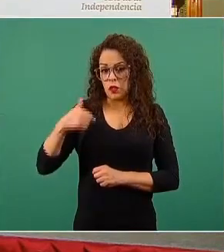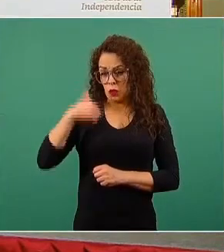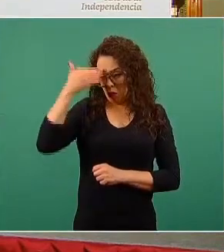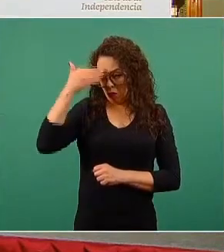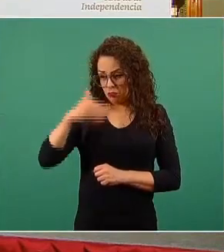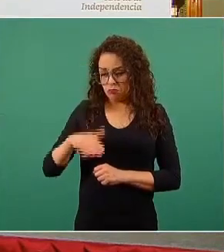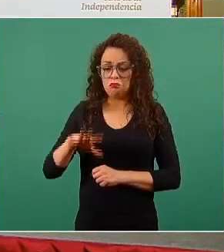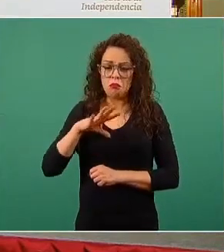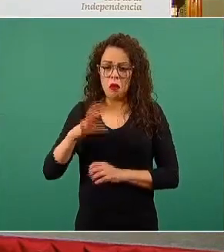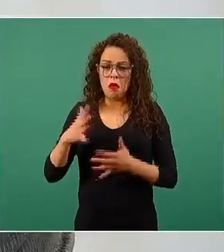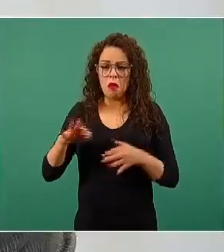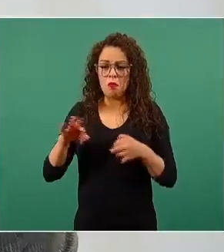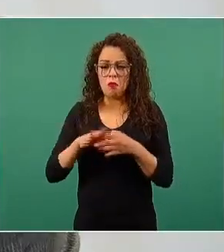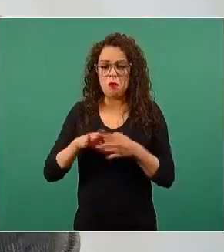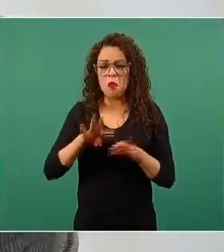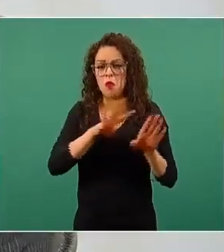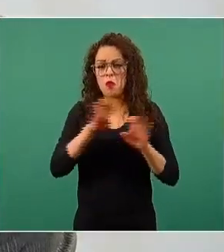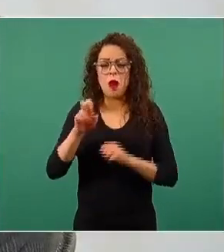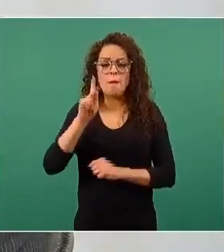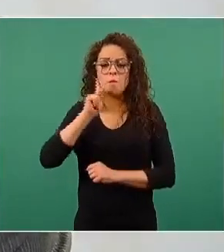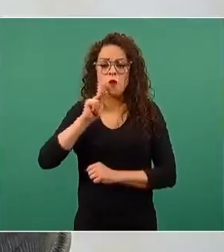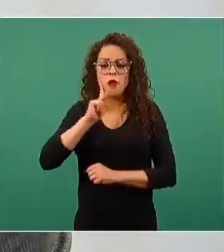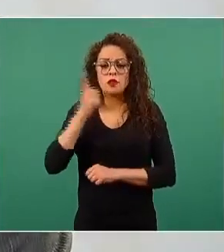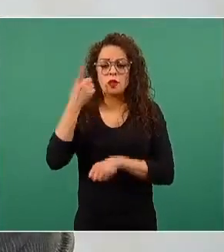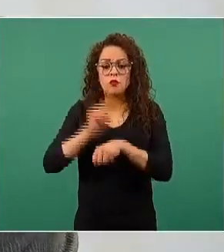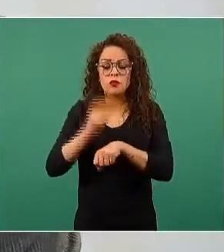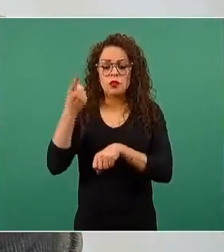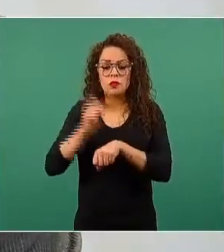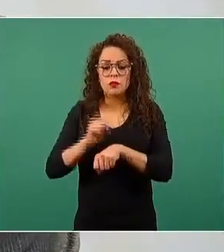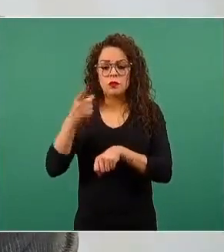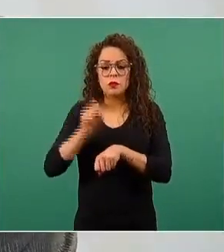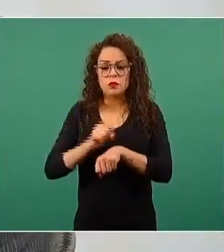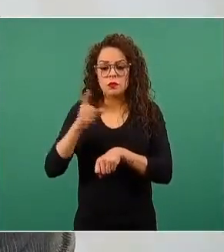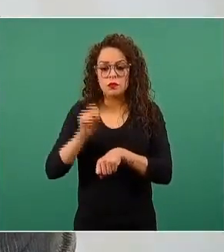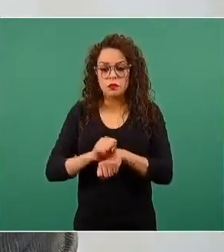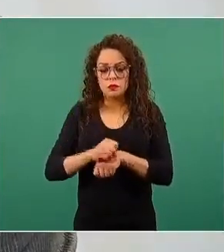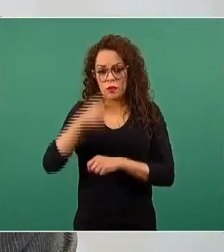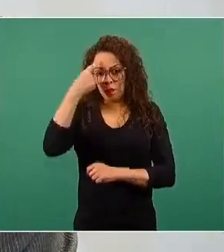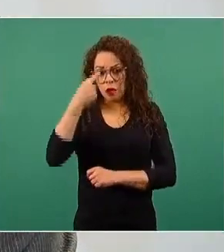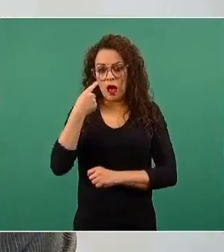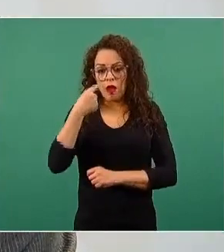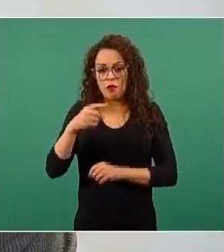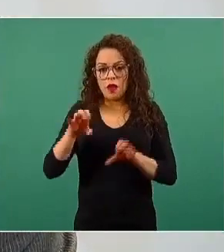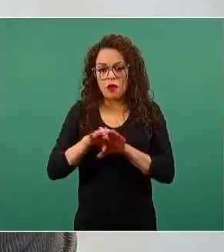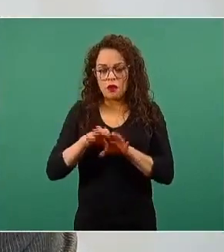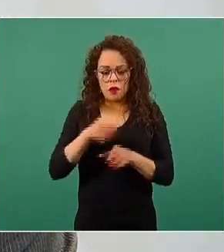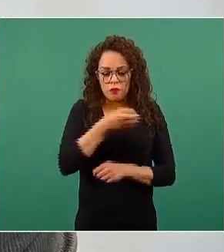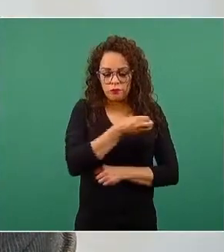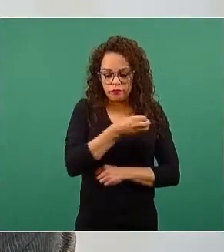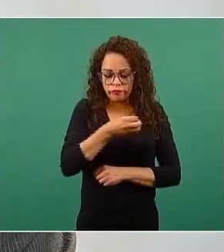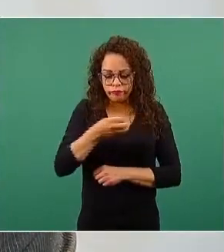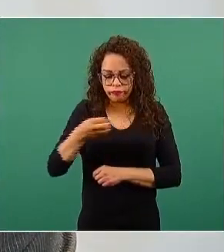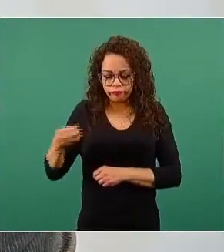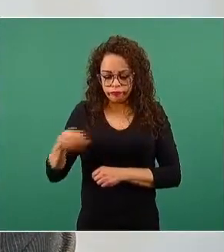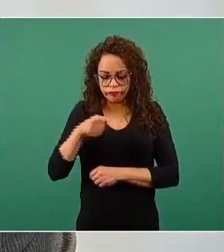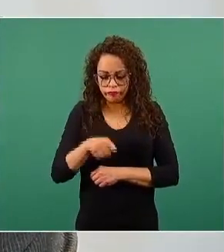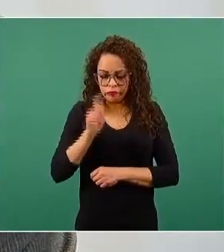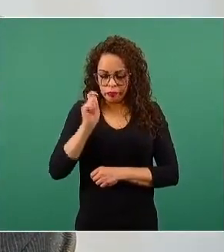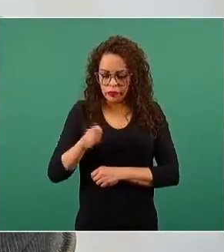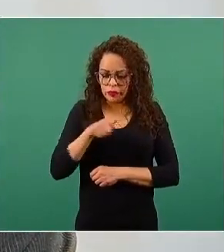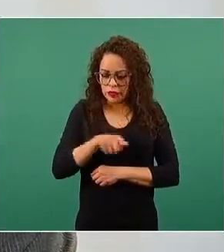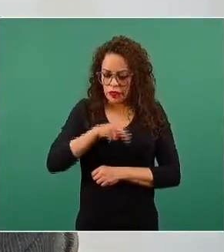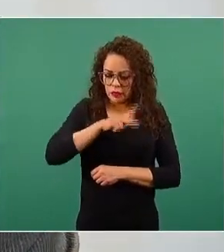alrededor de 400 muestras semanalmente para hacer secuenciación genómica. Gracias a esta